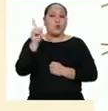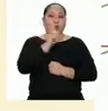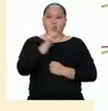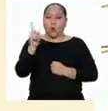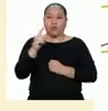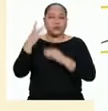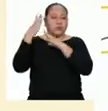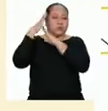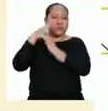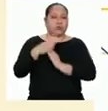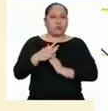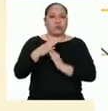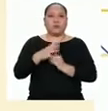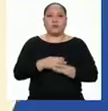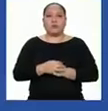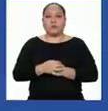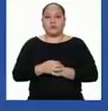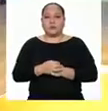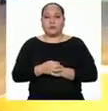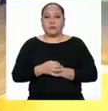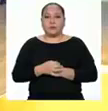sido discriminado o discriminada.